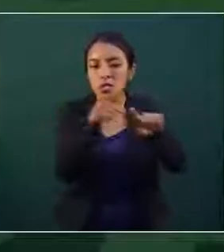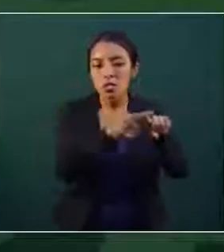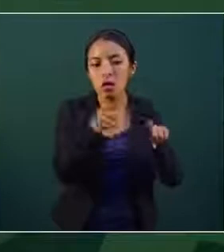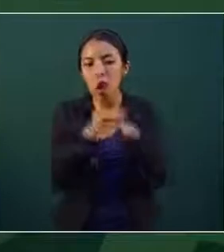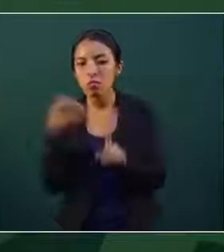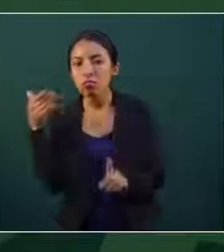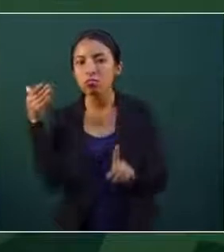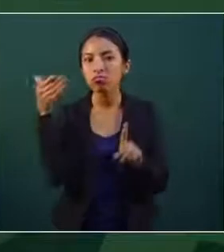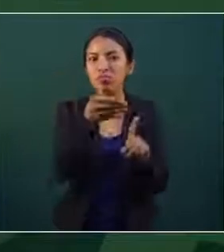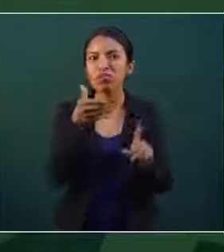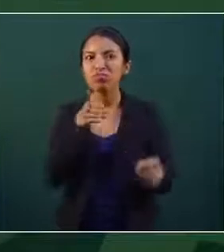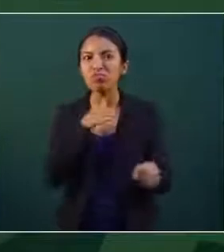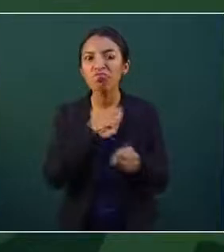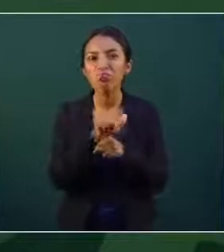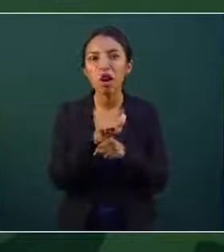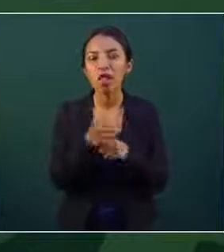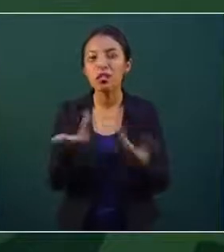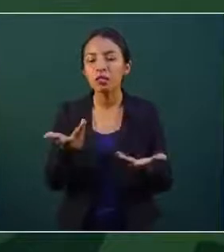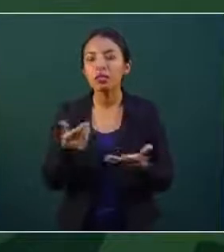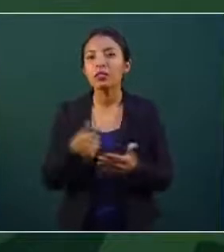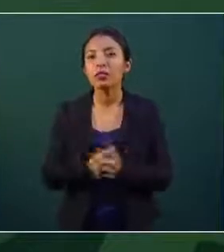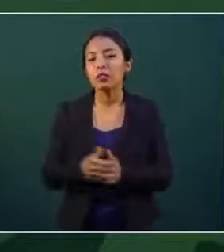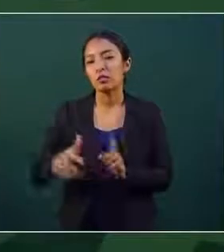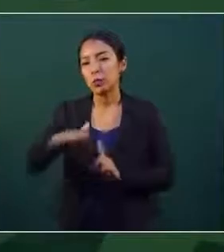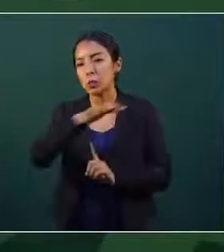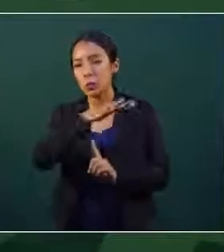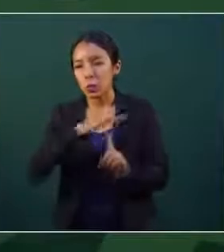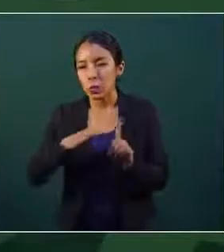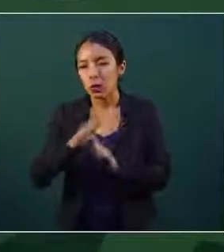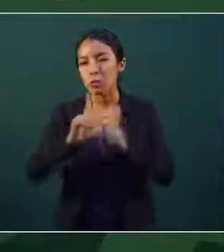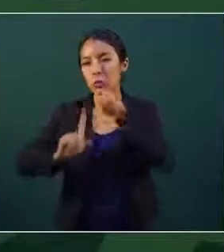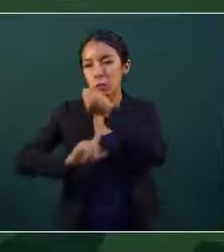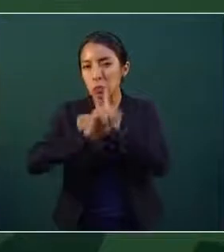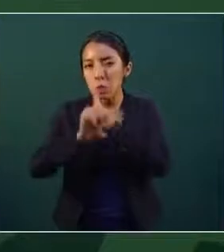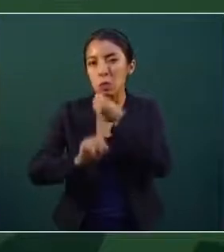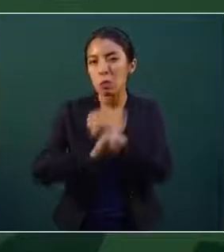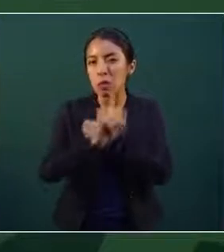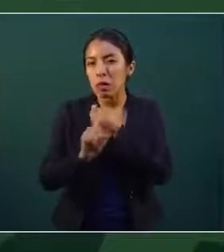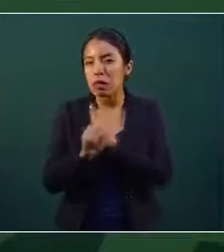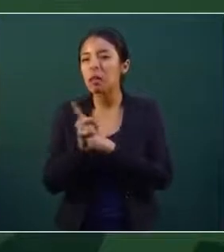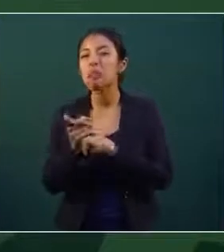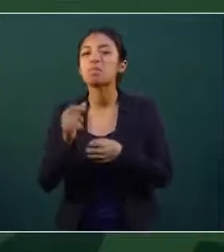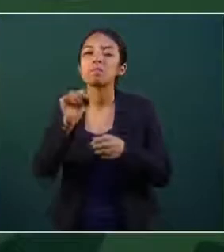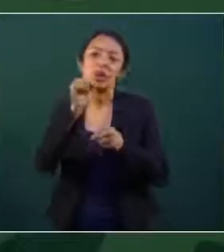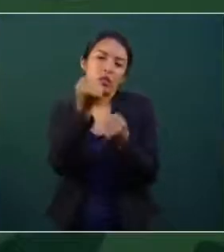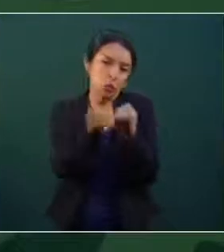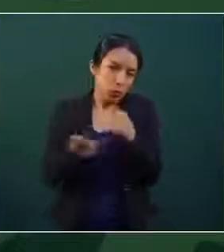la descomposición social. Y esto obviamente tiene que ver